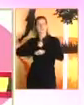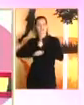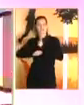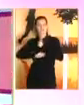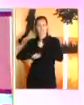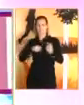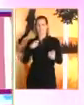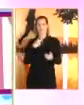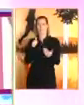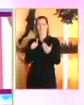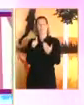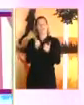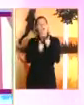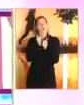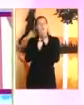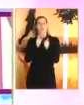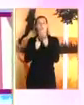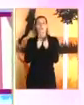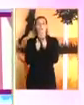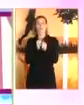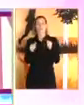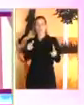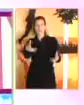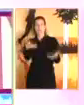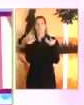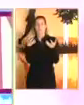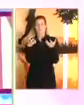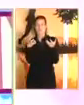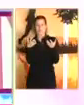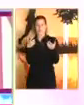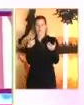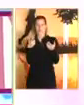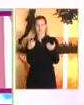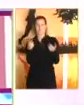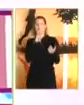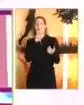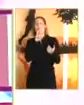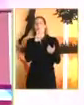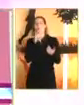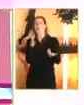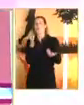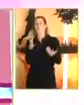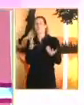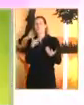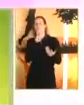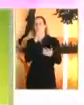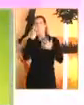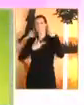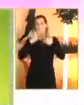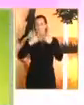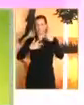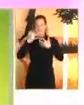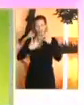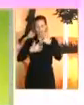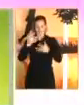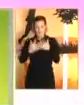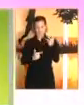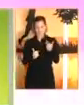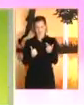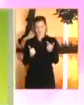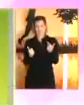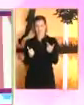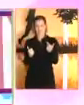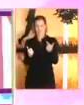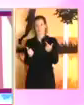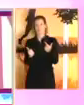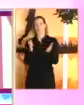saber. Vamos a hablar antes, de que en el fondo vamos a hablar de matemáticas. Sí. Vamos a hablar de matemáticas. ¿Cómo ganar en concursos? En cierto tipo